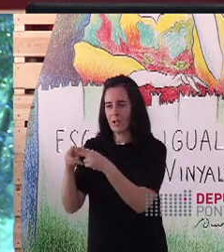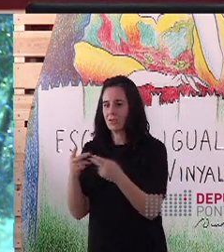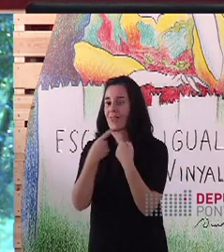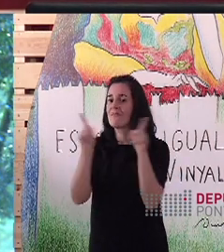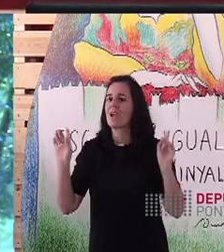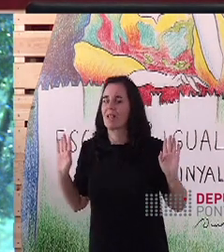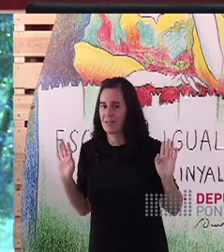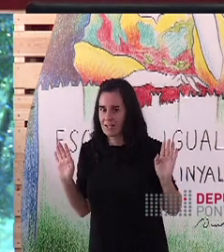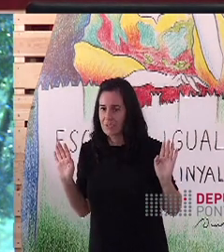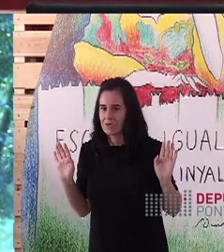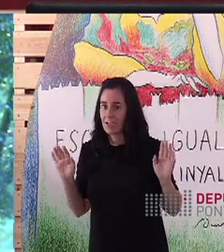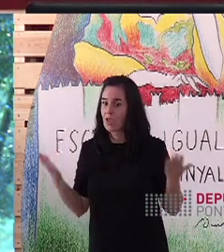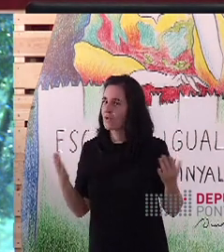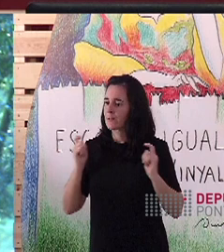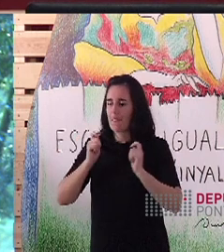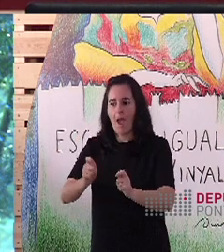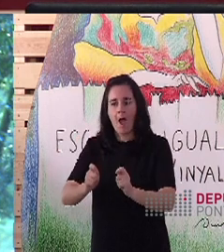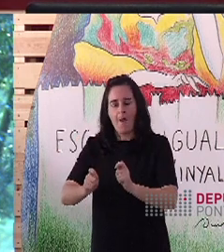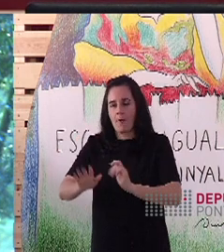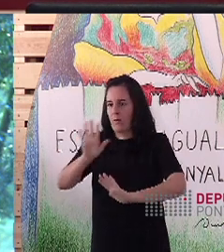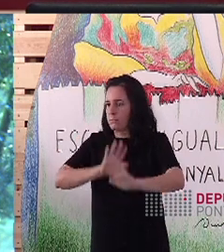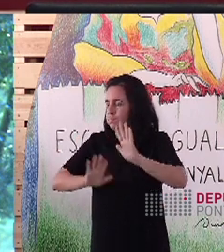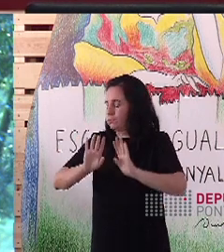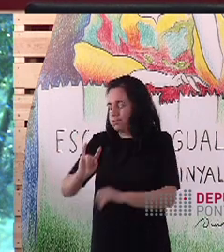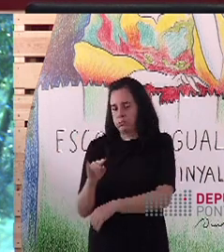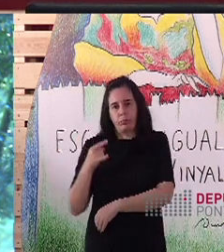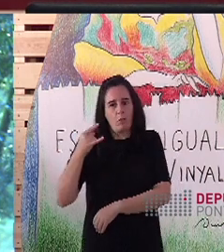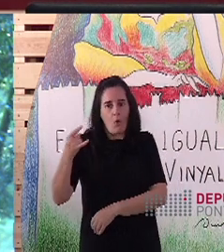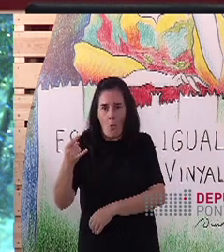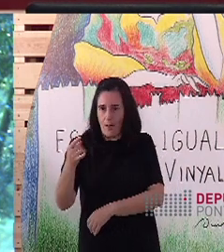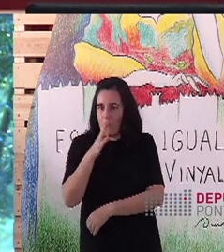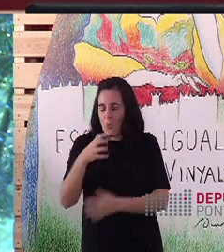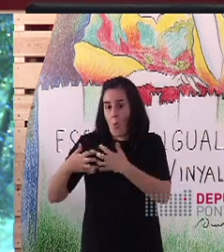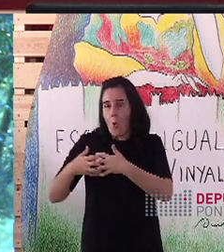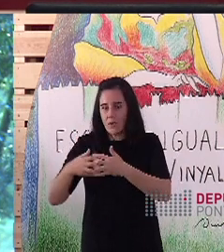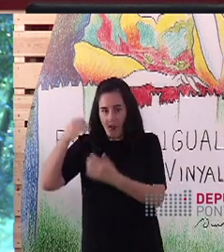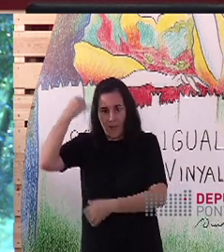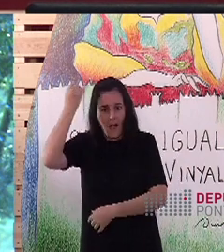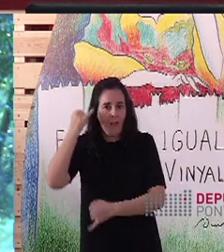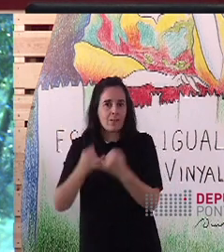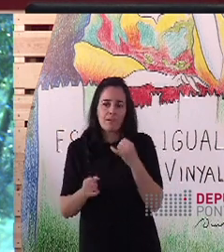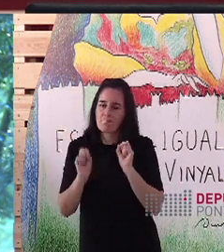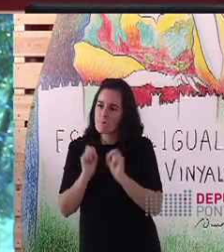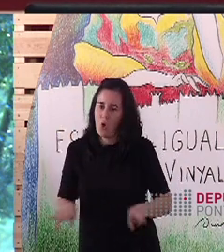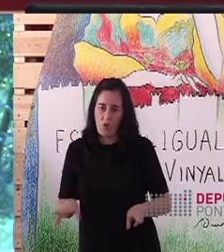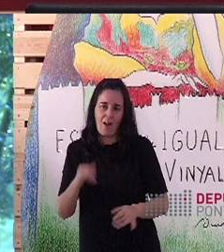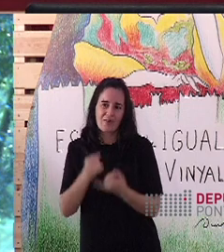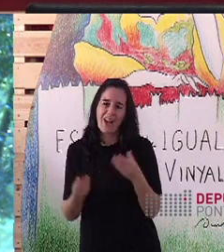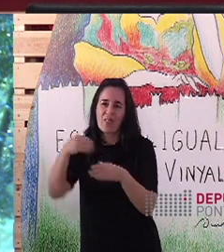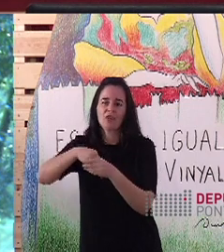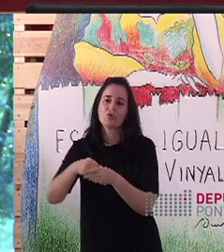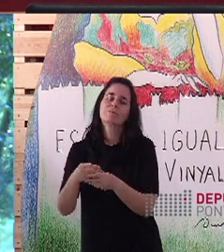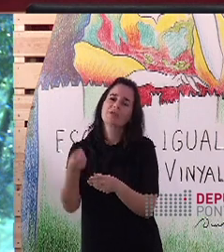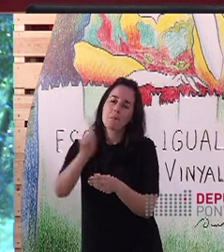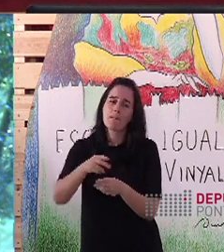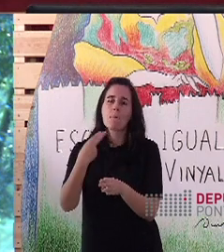una grandísima complejidad a esta lucha ideológica, que por supuesto es una lucha política. Este